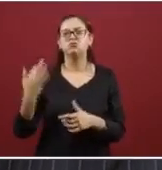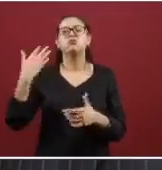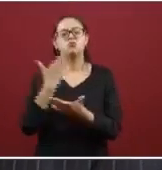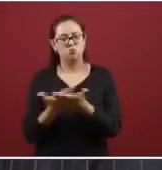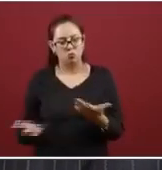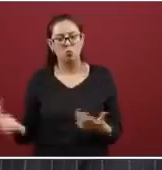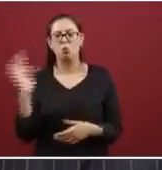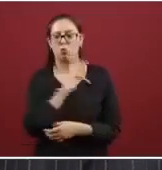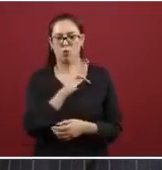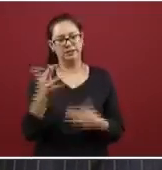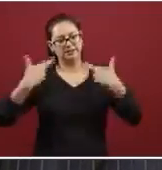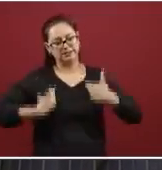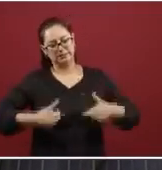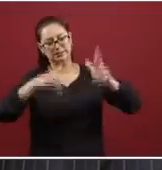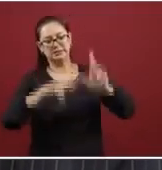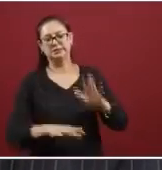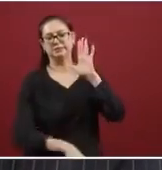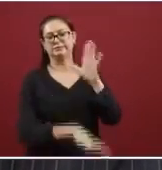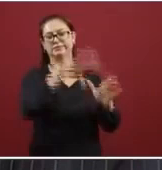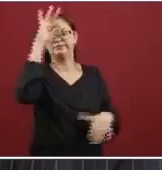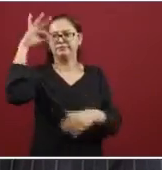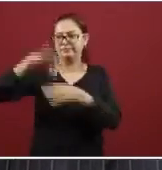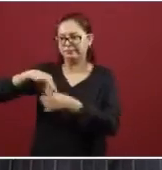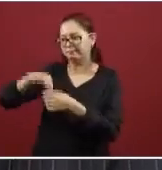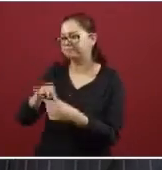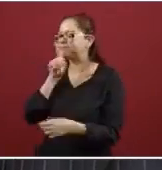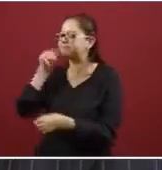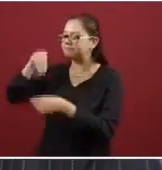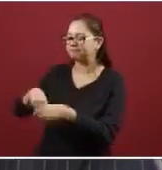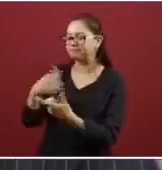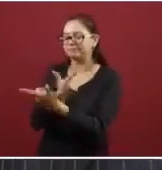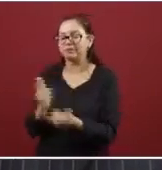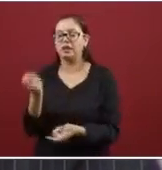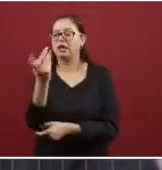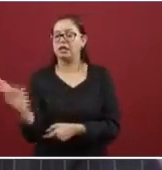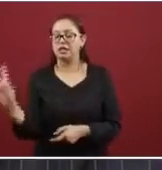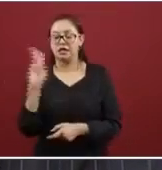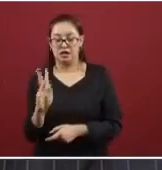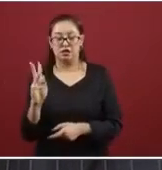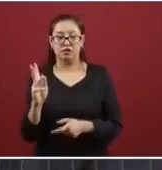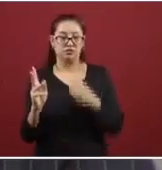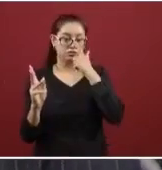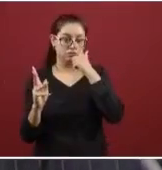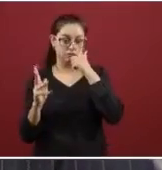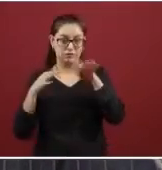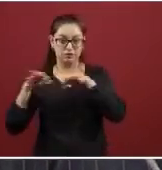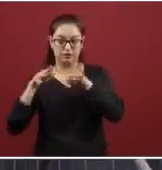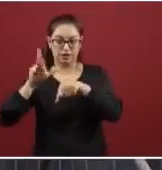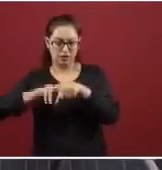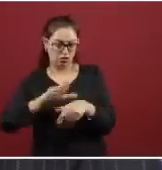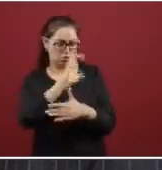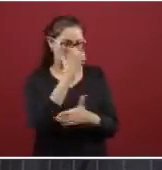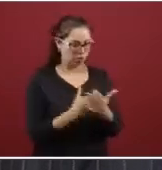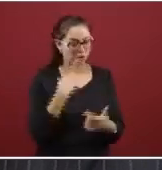secreto a sus representantes, y también los trabajadores tienen que estar de acuerdo con el contrato bajo el cual van a trabajar,